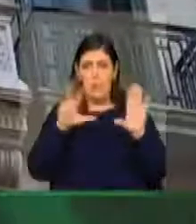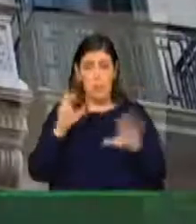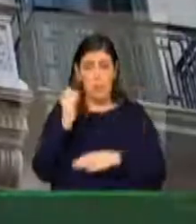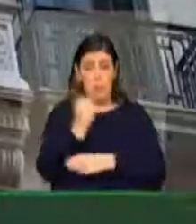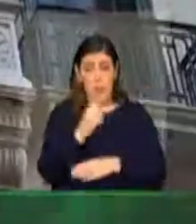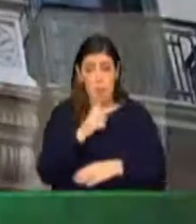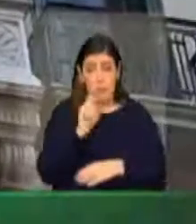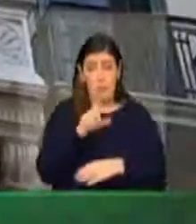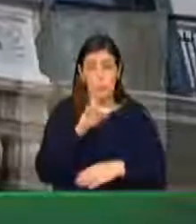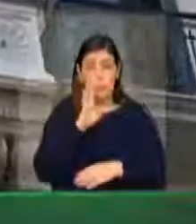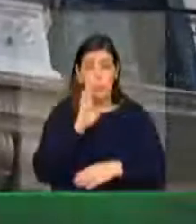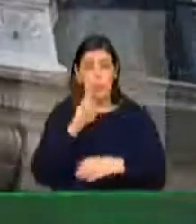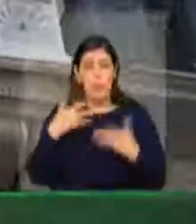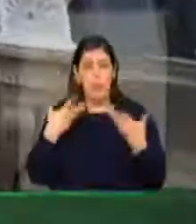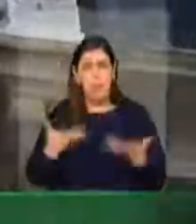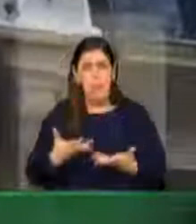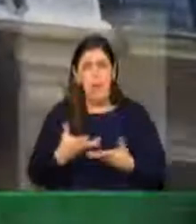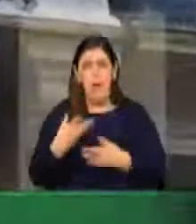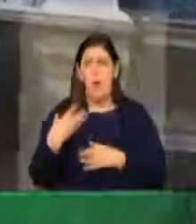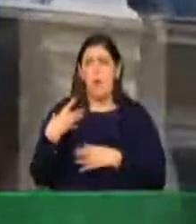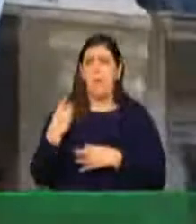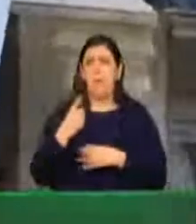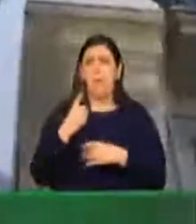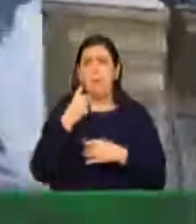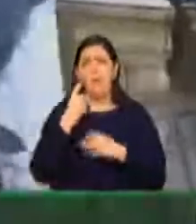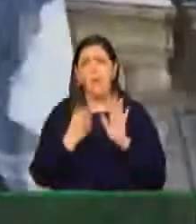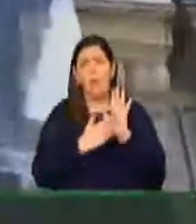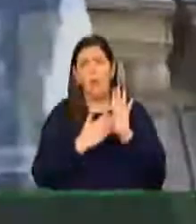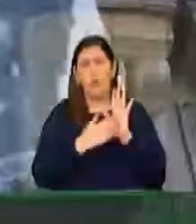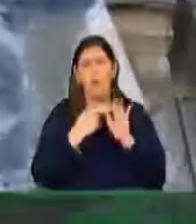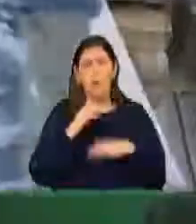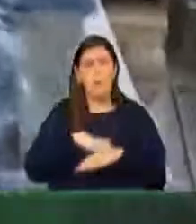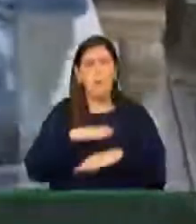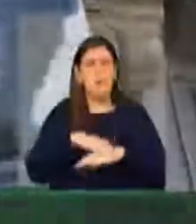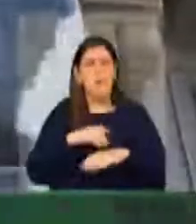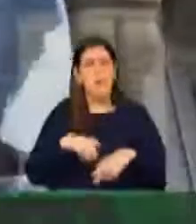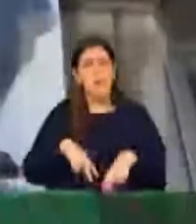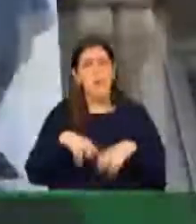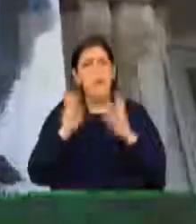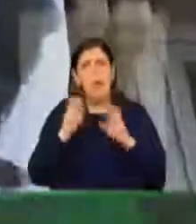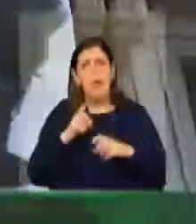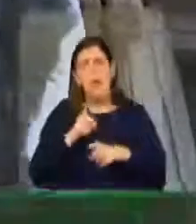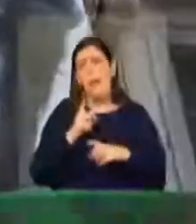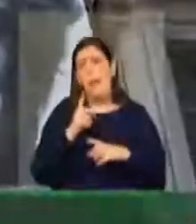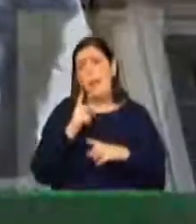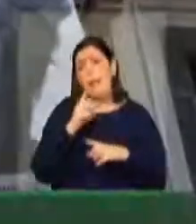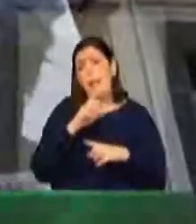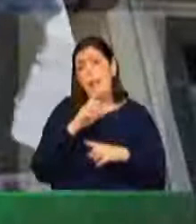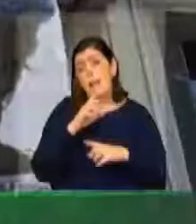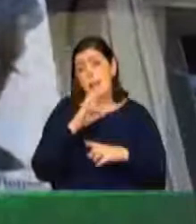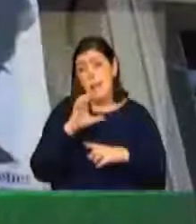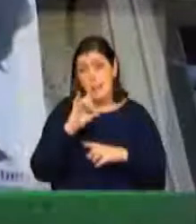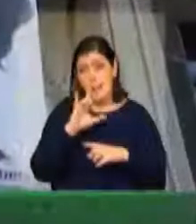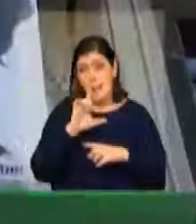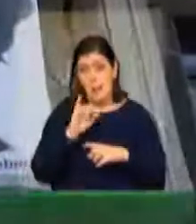El hasta ahora director fue el encargado de pericias caligráficas del caso de Cecilia Fontana de Heber, madre del ministro, quien en septiembre del